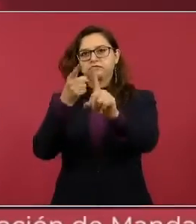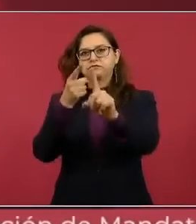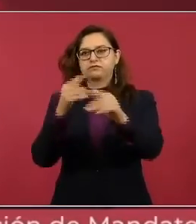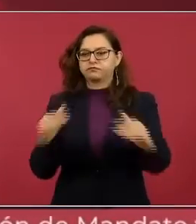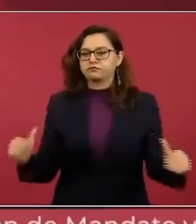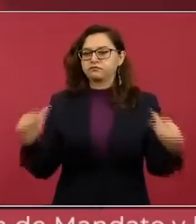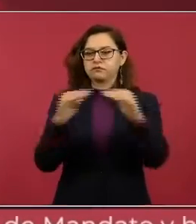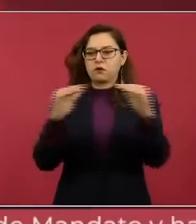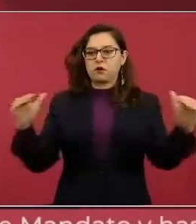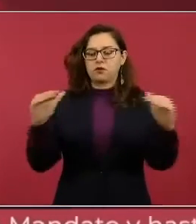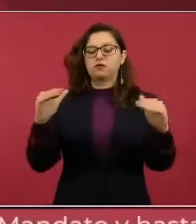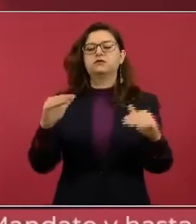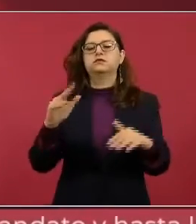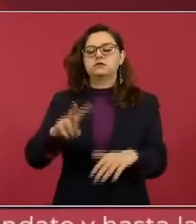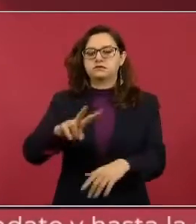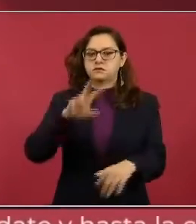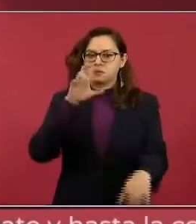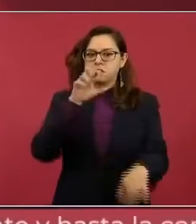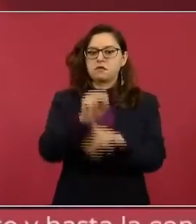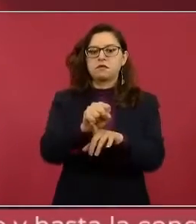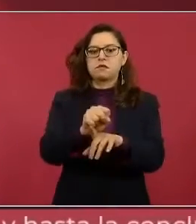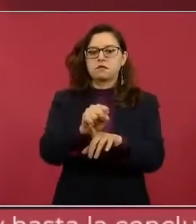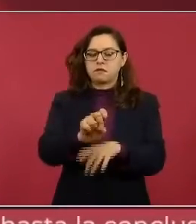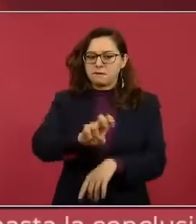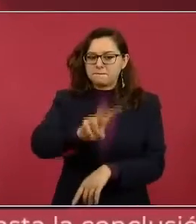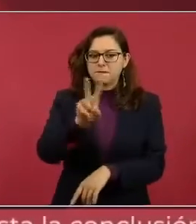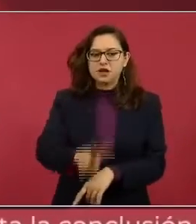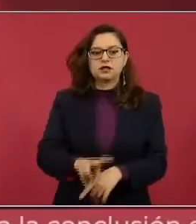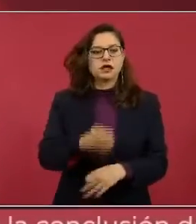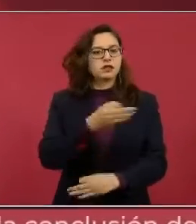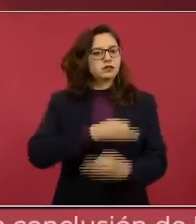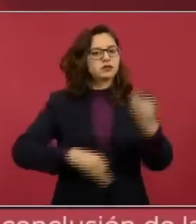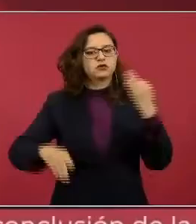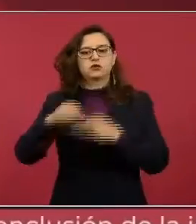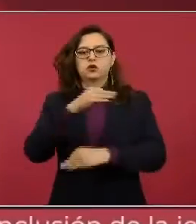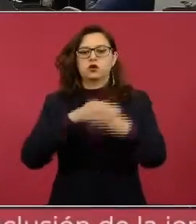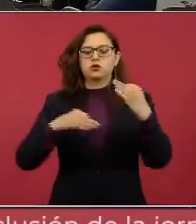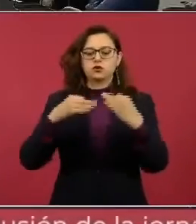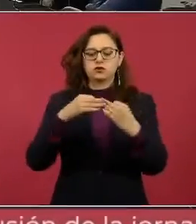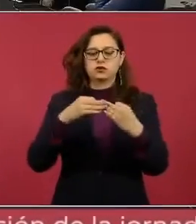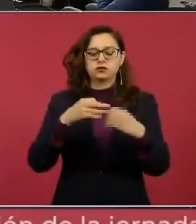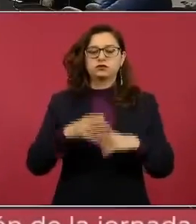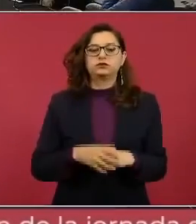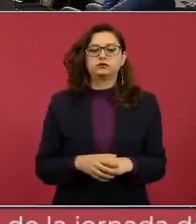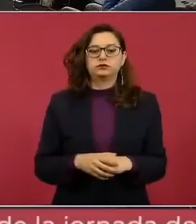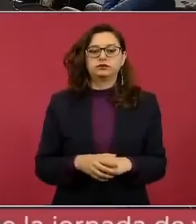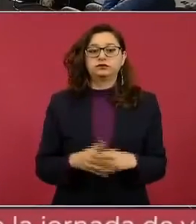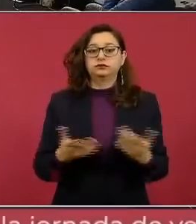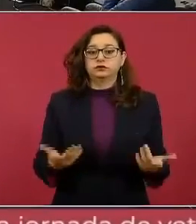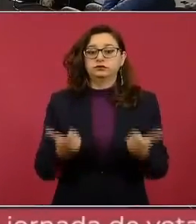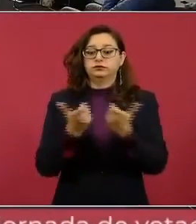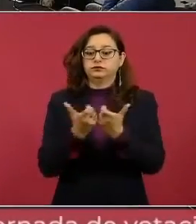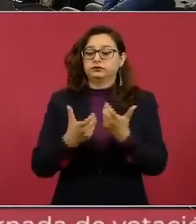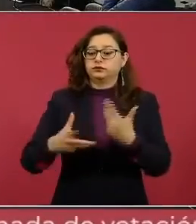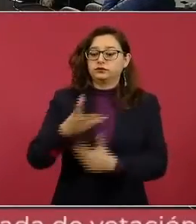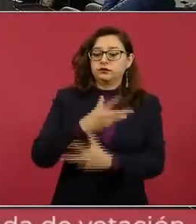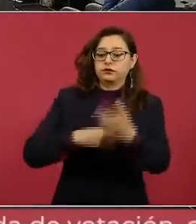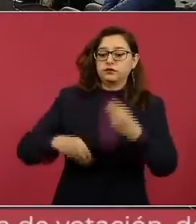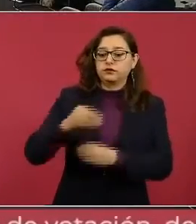igualdad también en todos los terrenos y sobre todo la igualdad